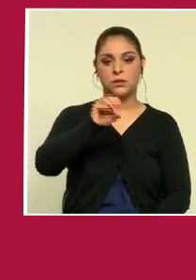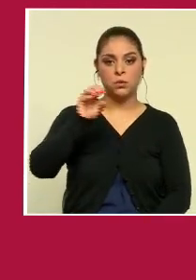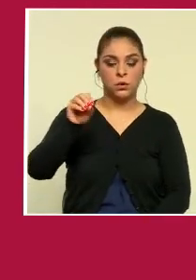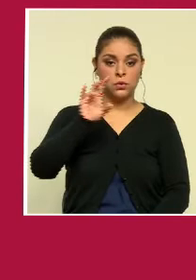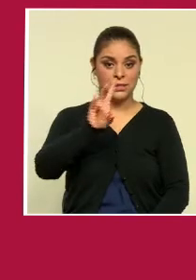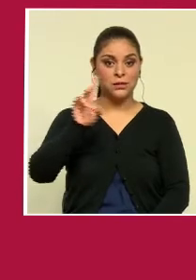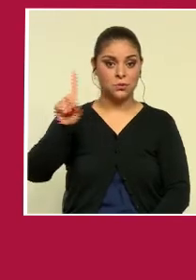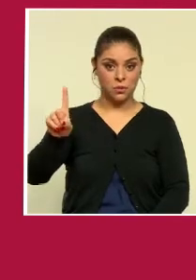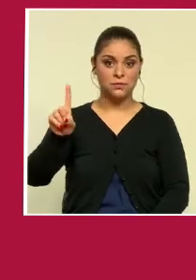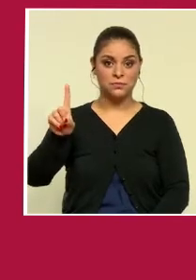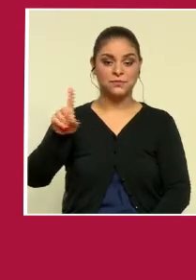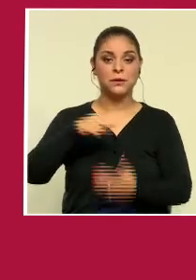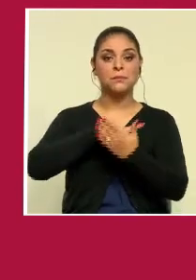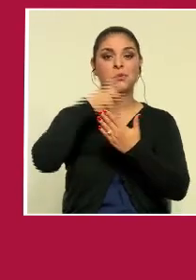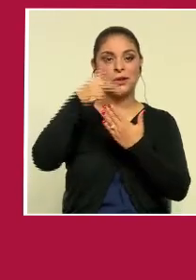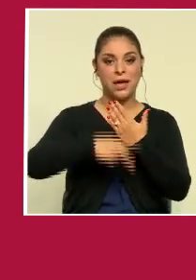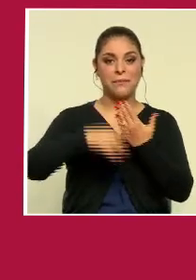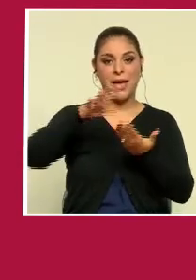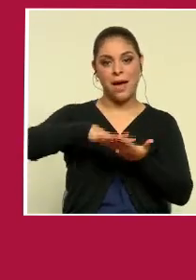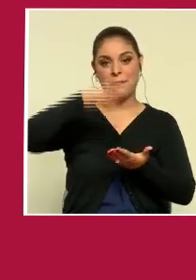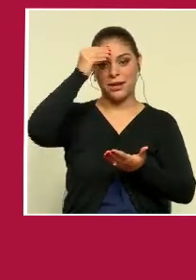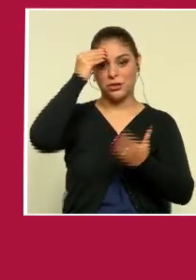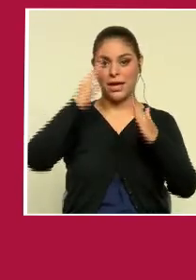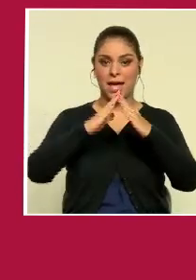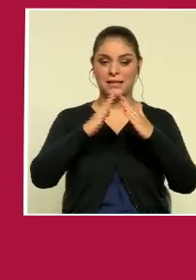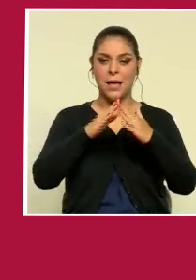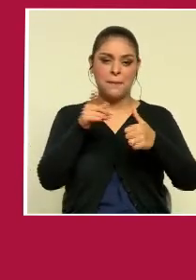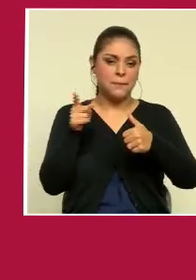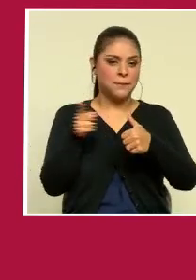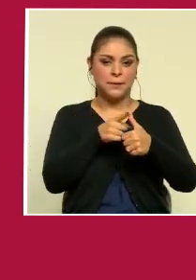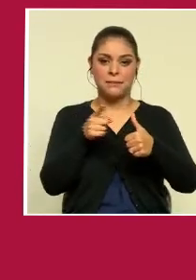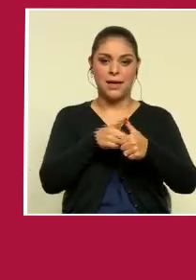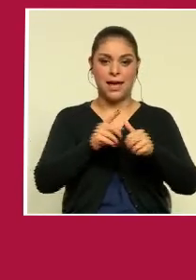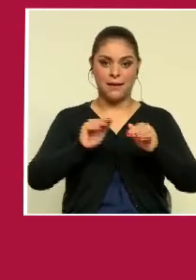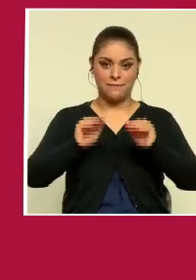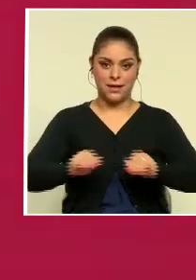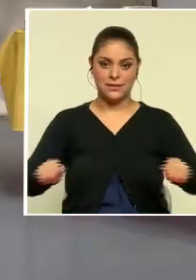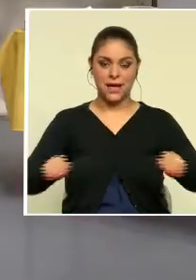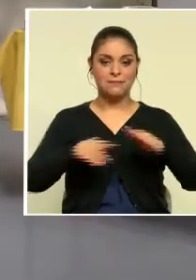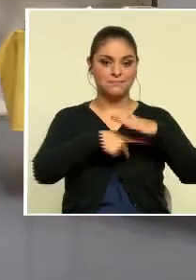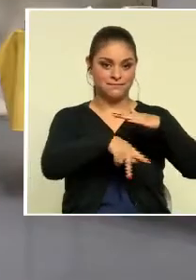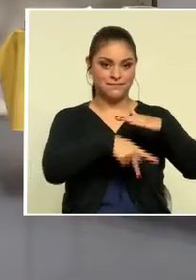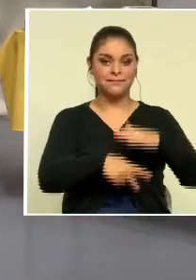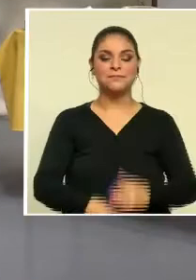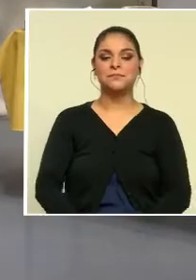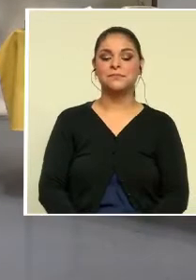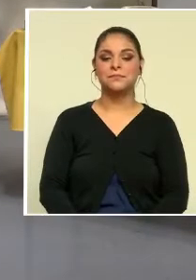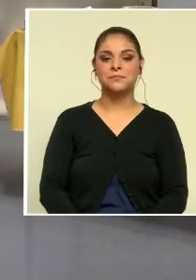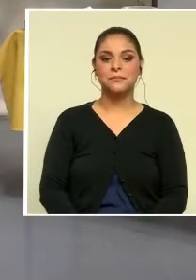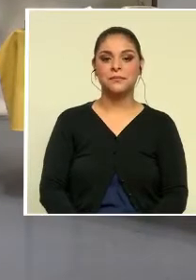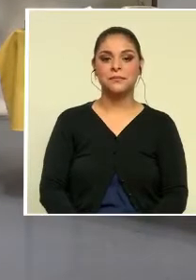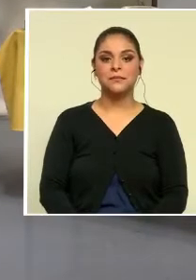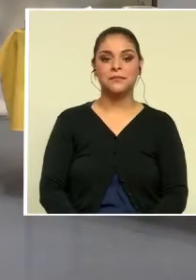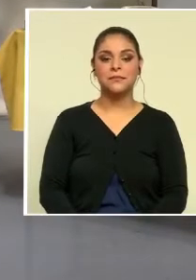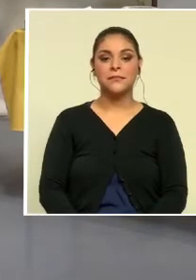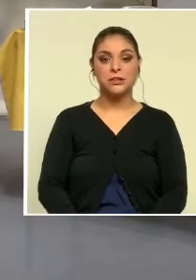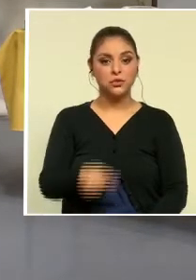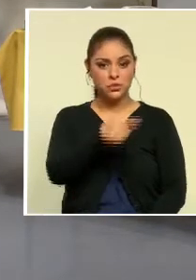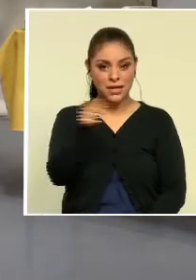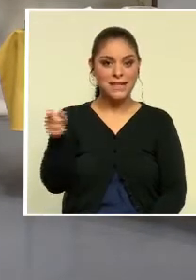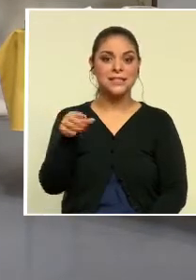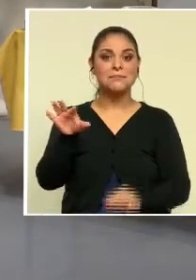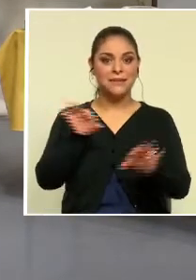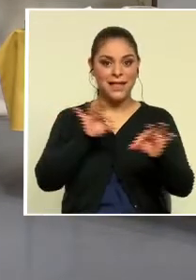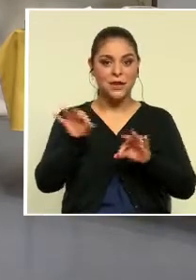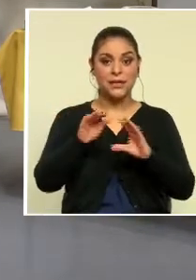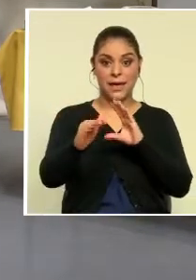71 al programa aprenda en casa primera infancia libres cordialmente y mitad y la novedad que nos envíen esas fotos y las